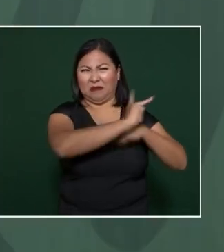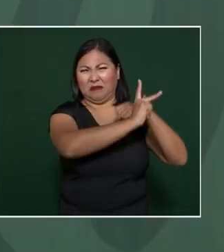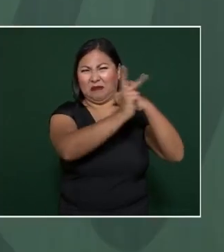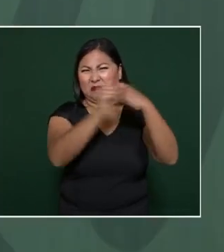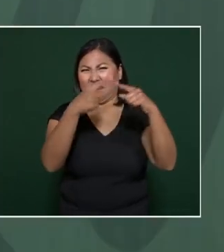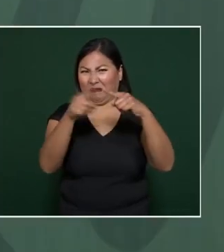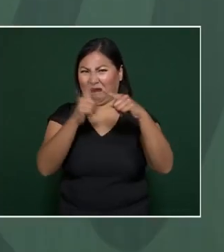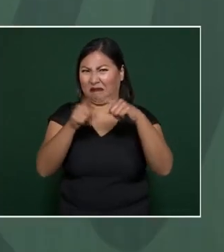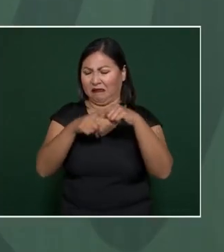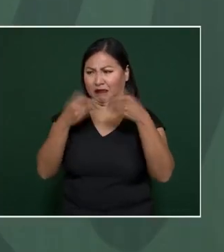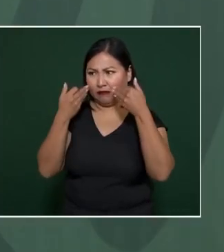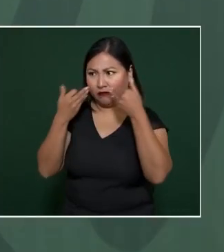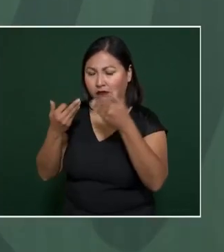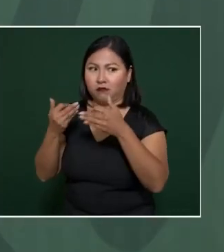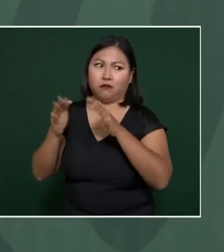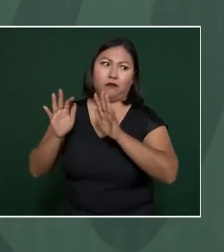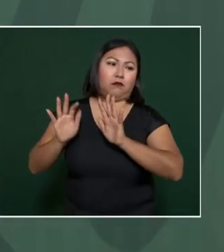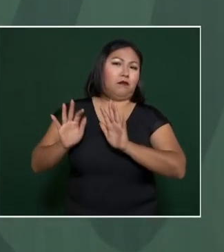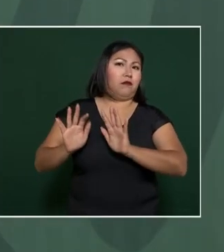este